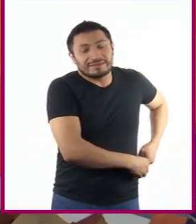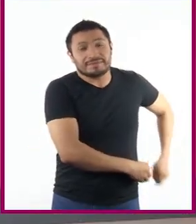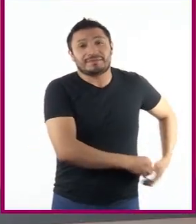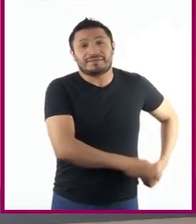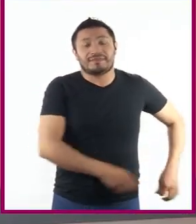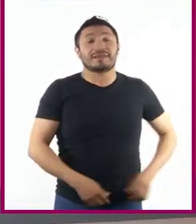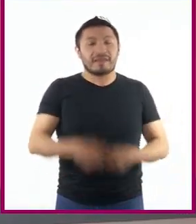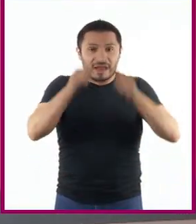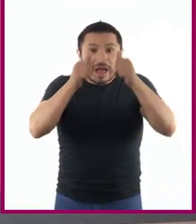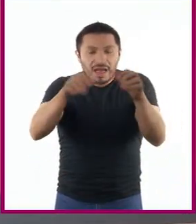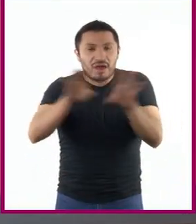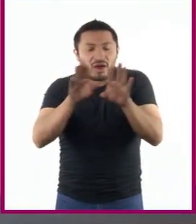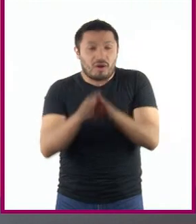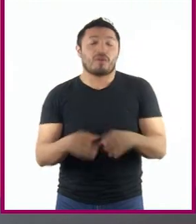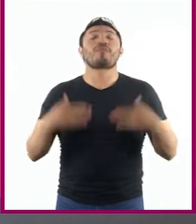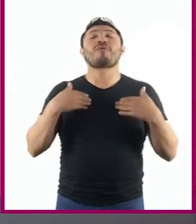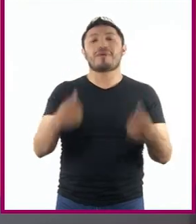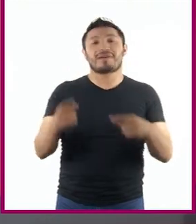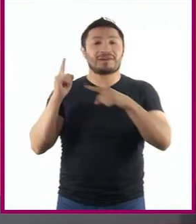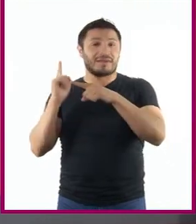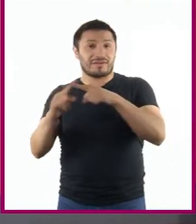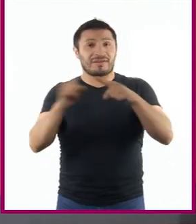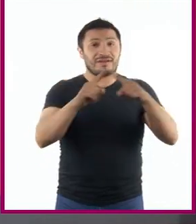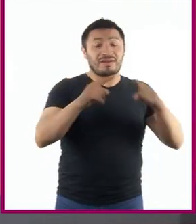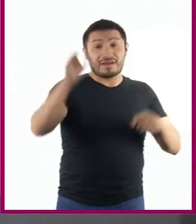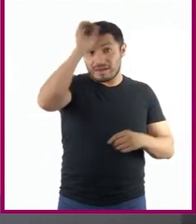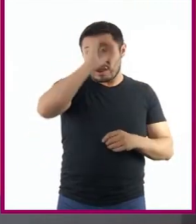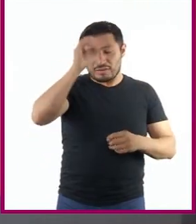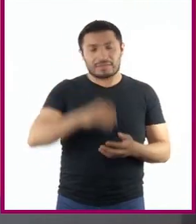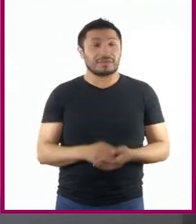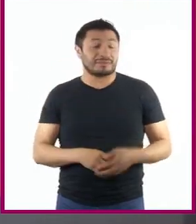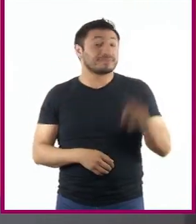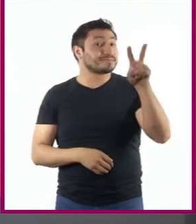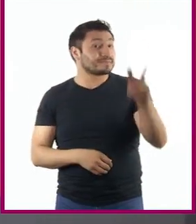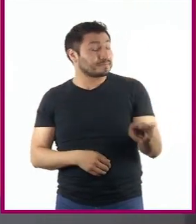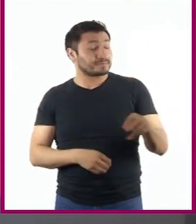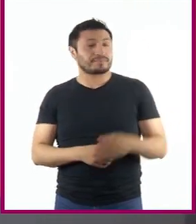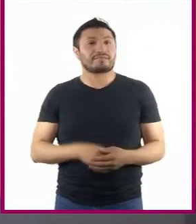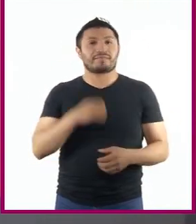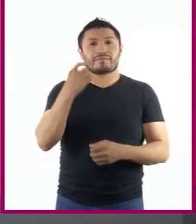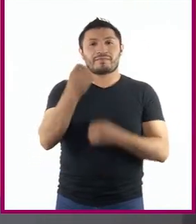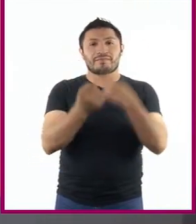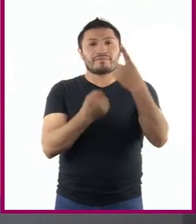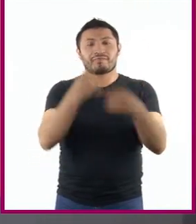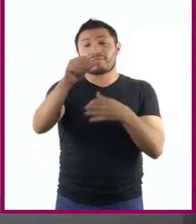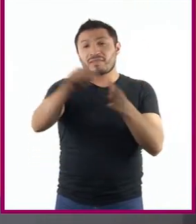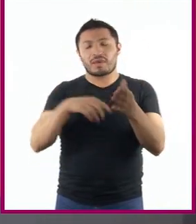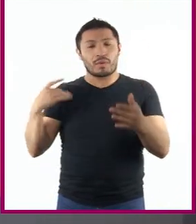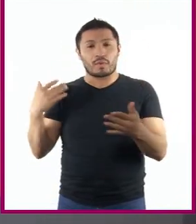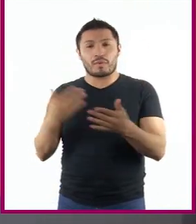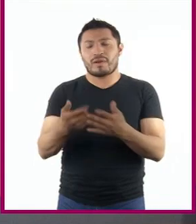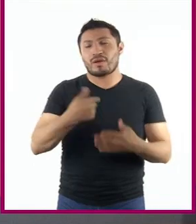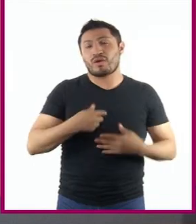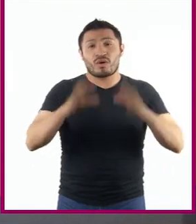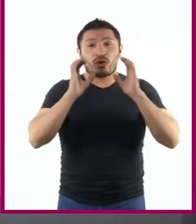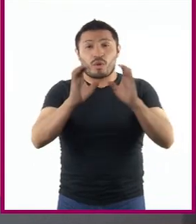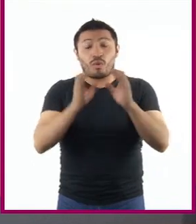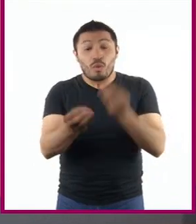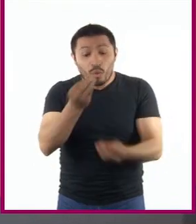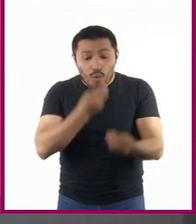Eso es algo cierto. Por ejemplo, en estos últimos meses he optado por cuidar un poco más mi alimentación y